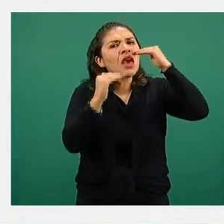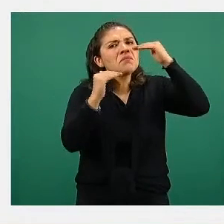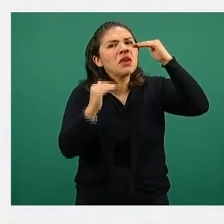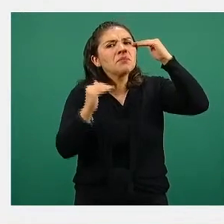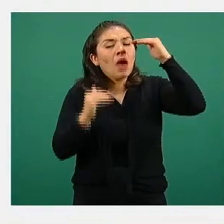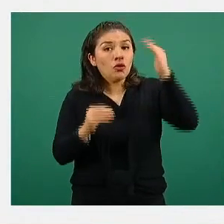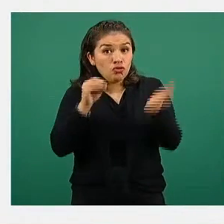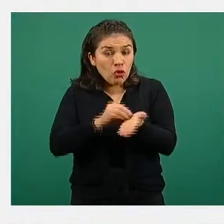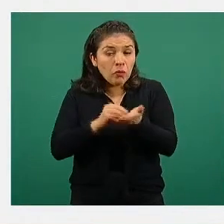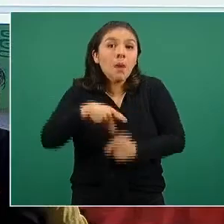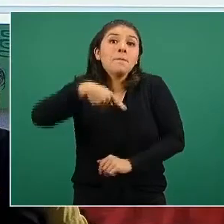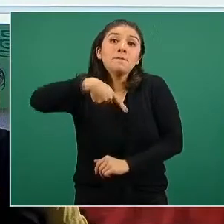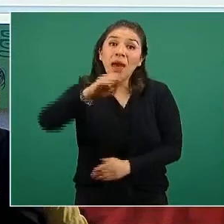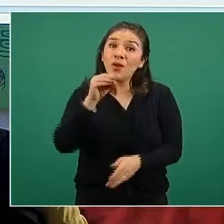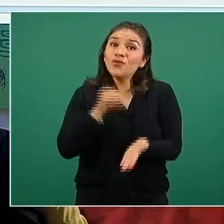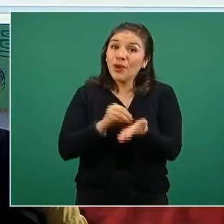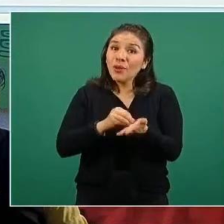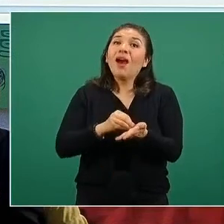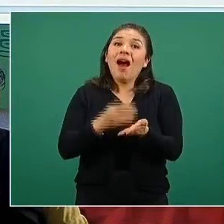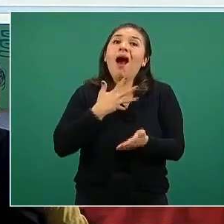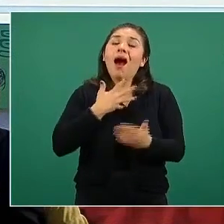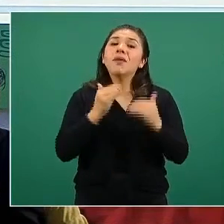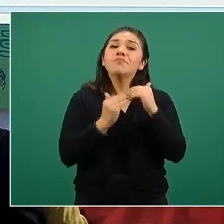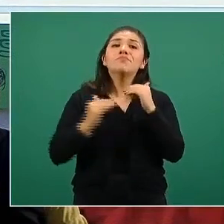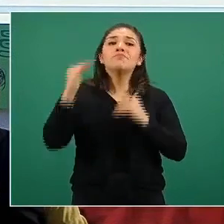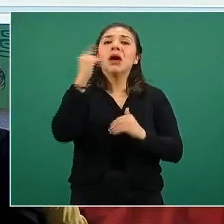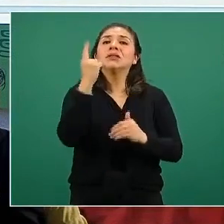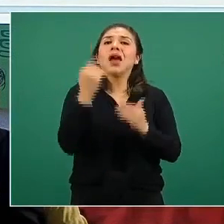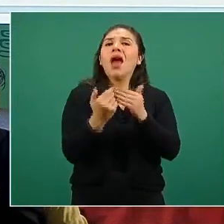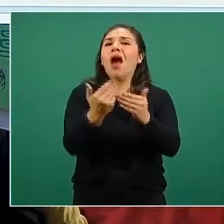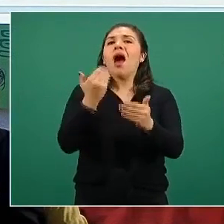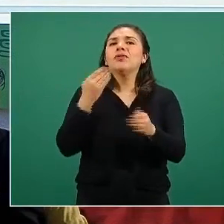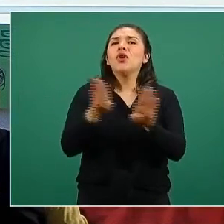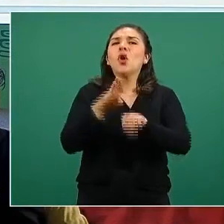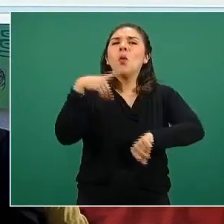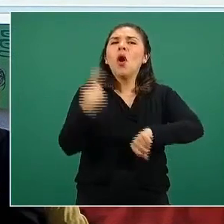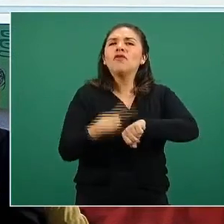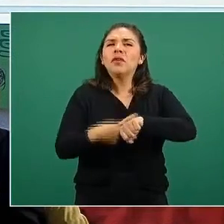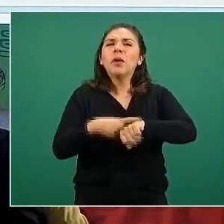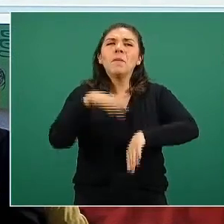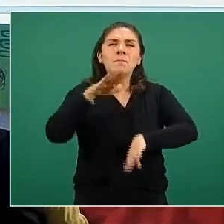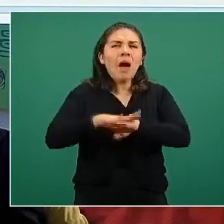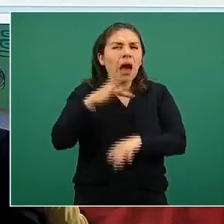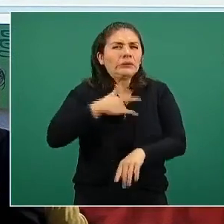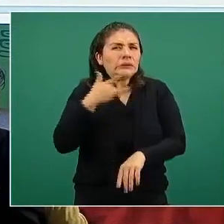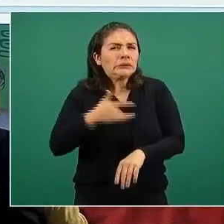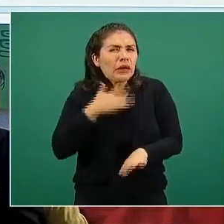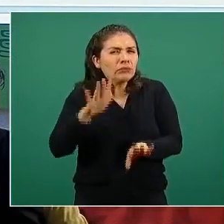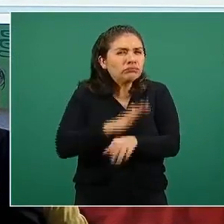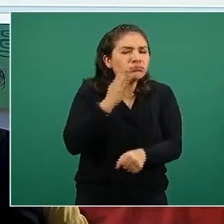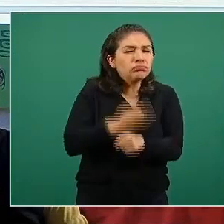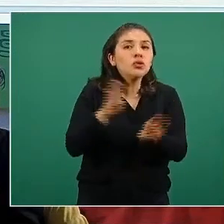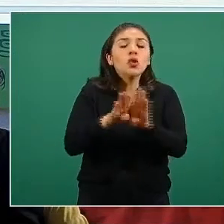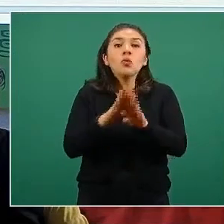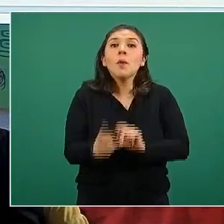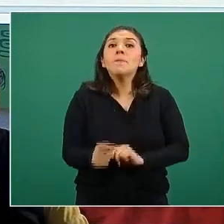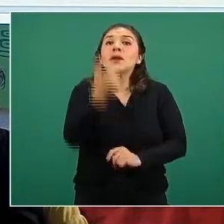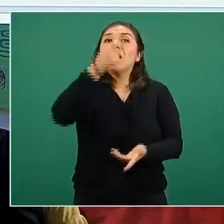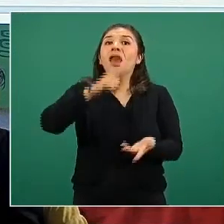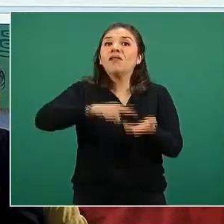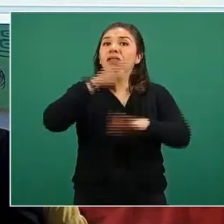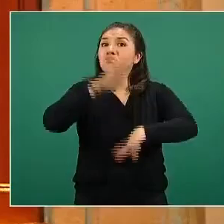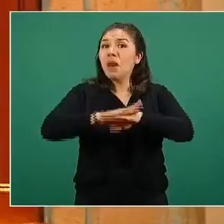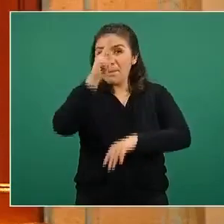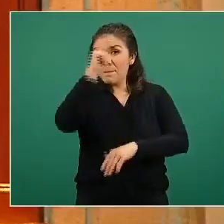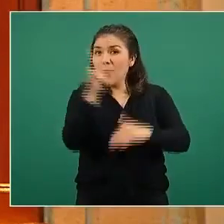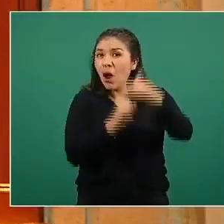descendente, aunque todavía estamos por encima de lo que en su momento fue la carga de enfermedad también estimada para la primera ola o el primer